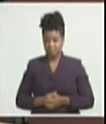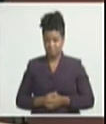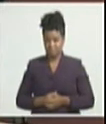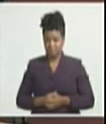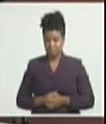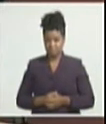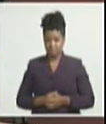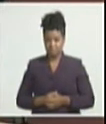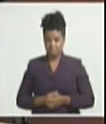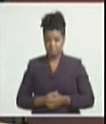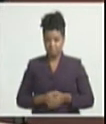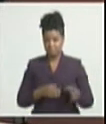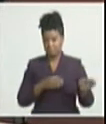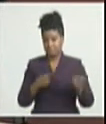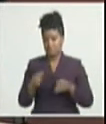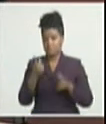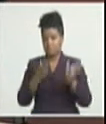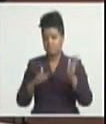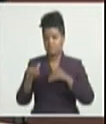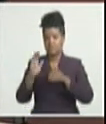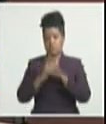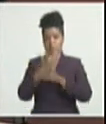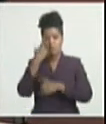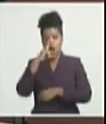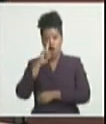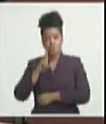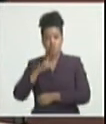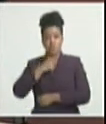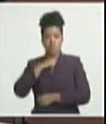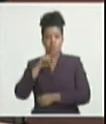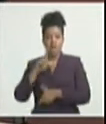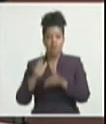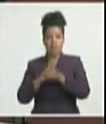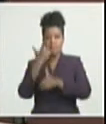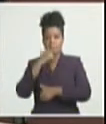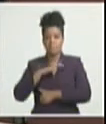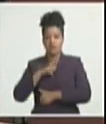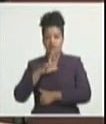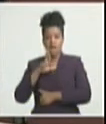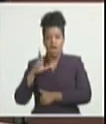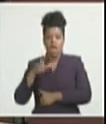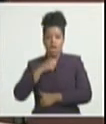Primer ministro Manuel Marrero Cruz.